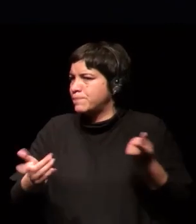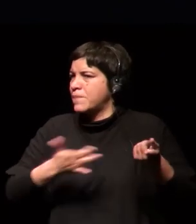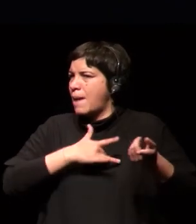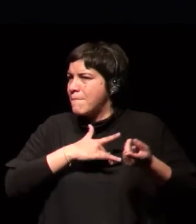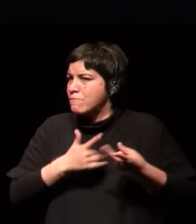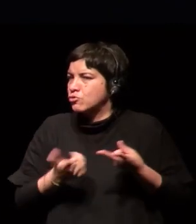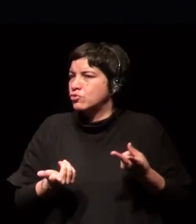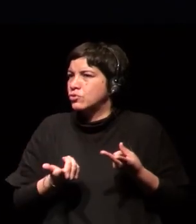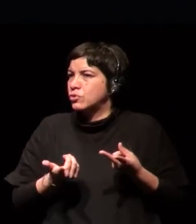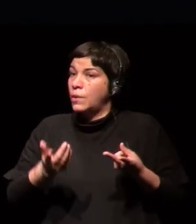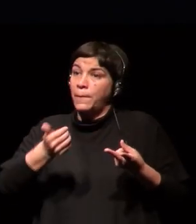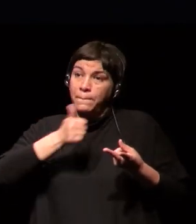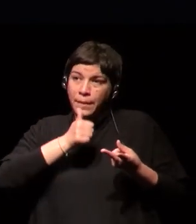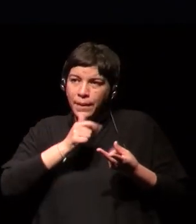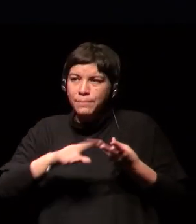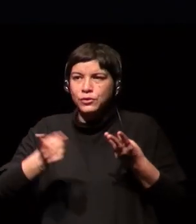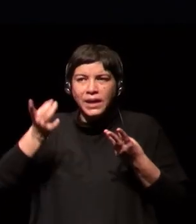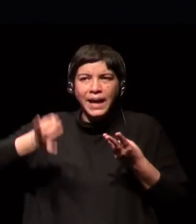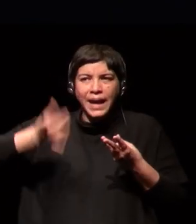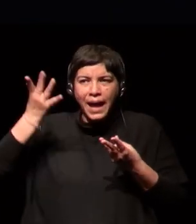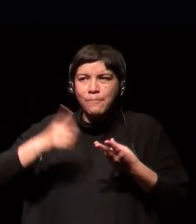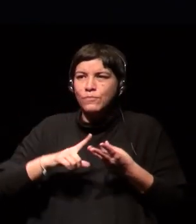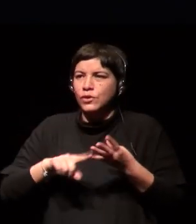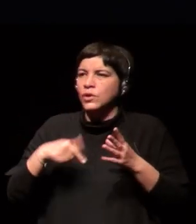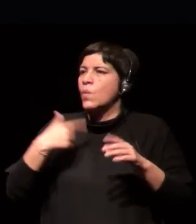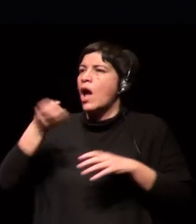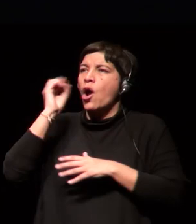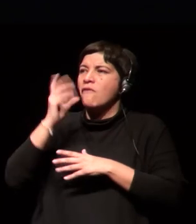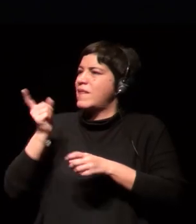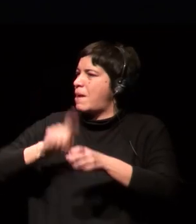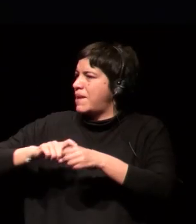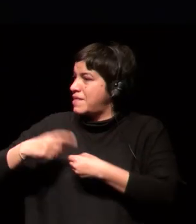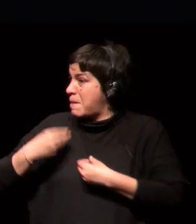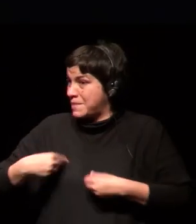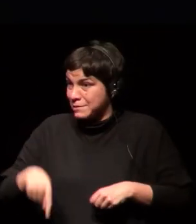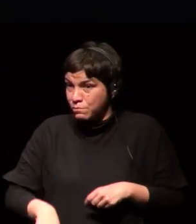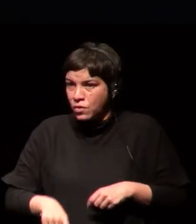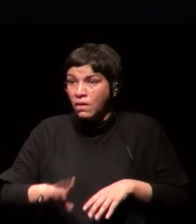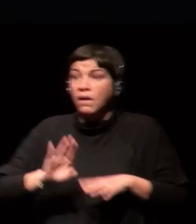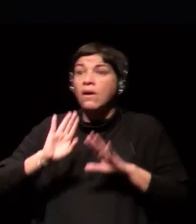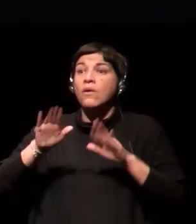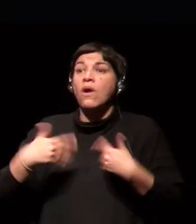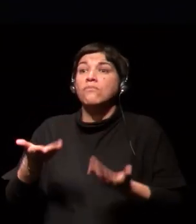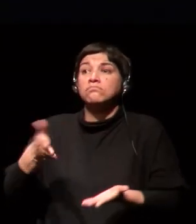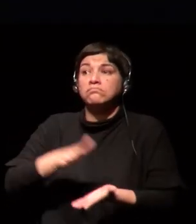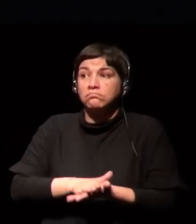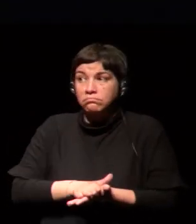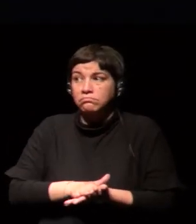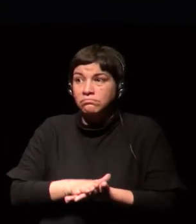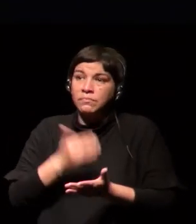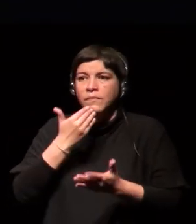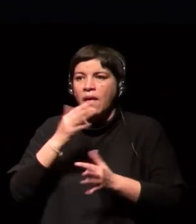then we die. Vamos a conferencias como esta. Y al final fallecimos. La mayor parte de nosotros vivimos